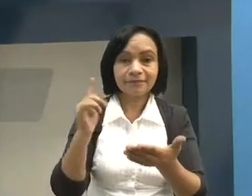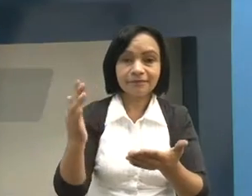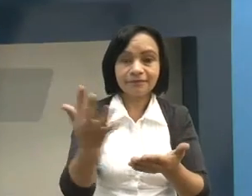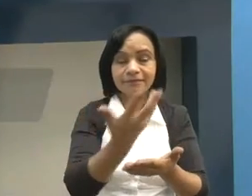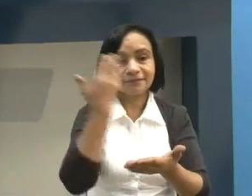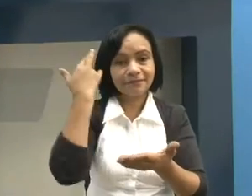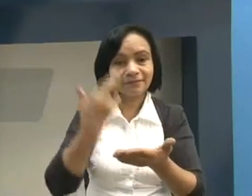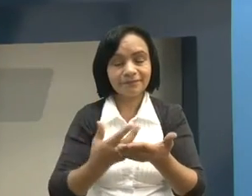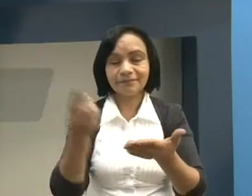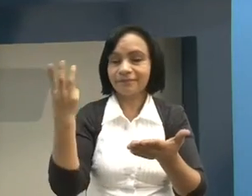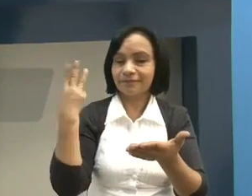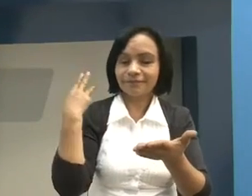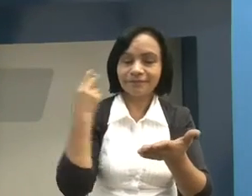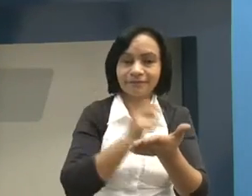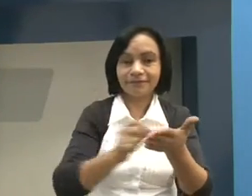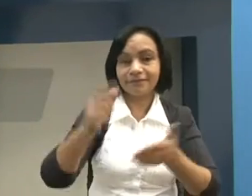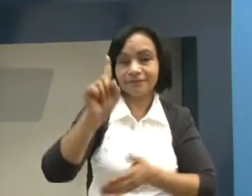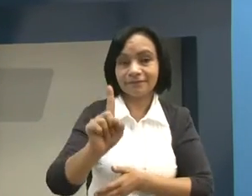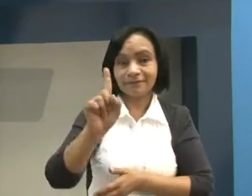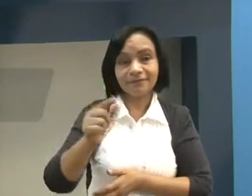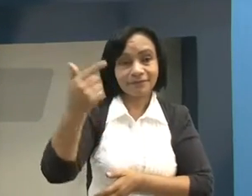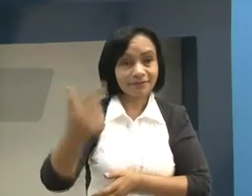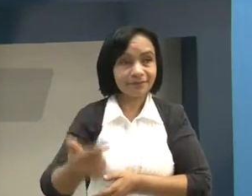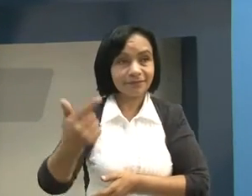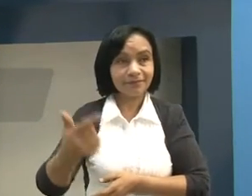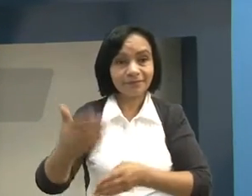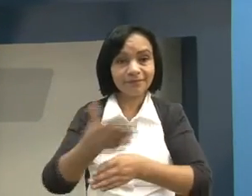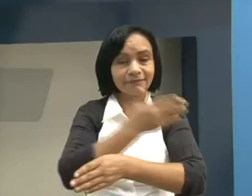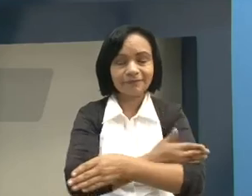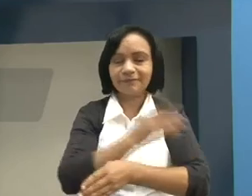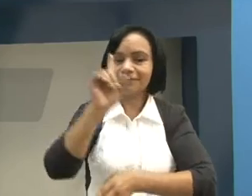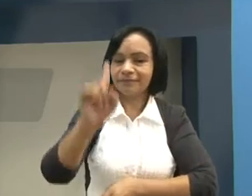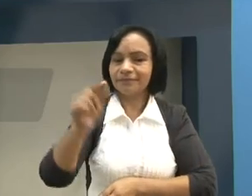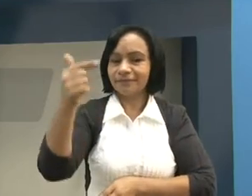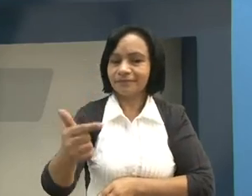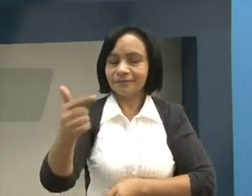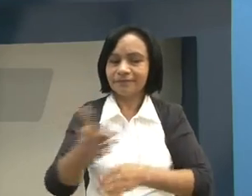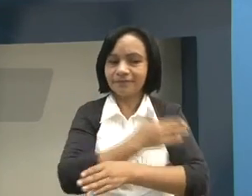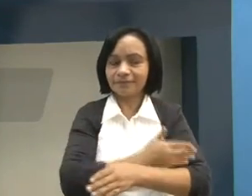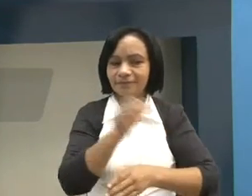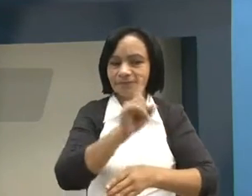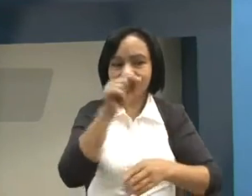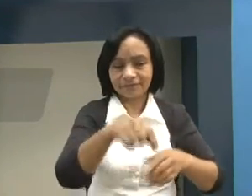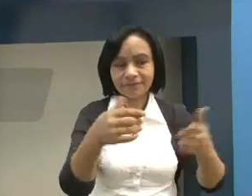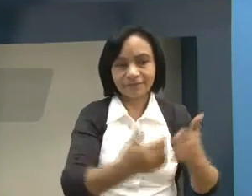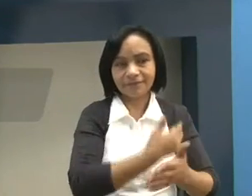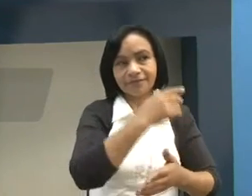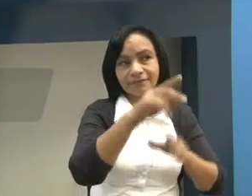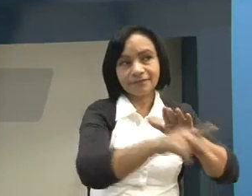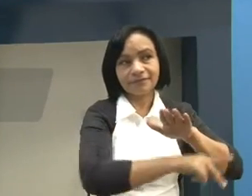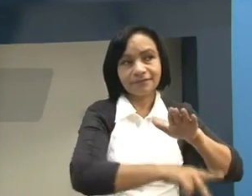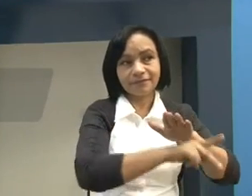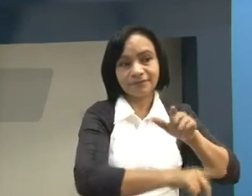nos acordamos de nuestra maestra de primer grado, ¿verdad? Porque antes era directo a primer grado, no era, ahora los niveles, fíjate que ha ido